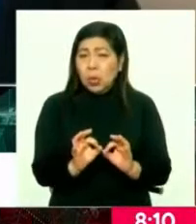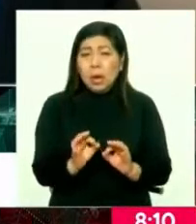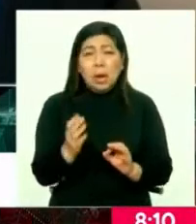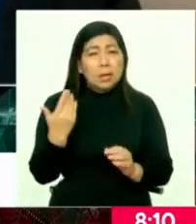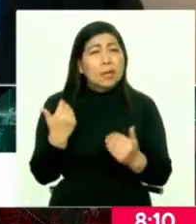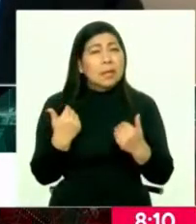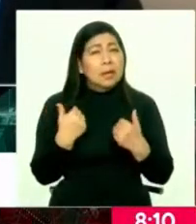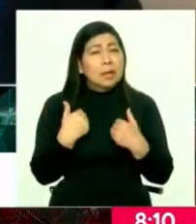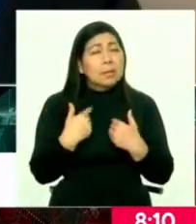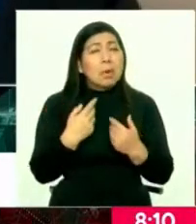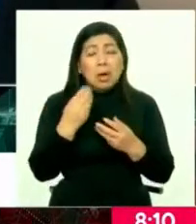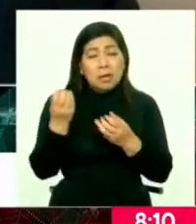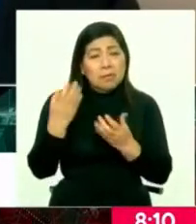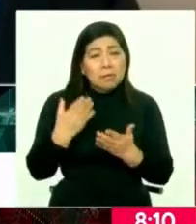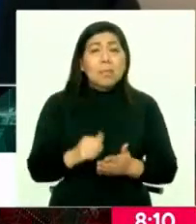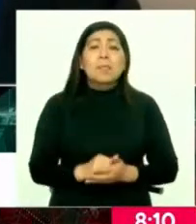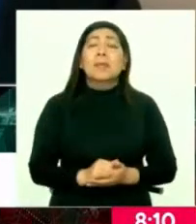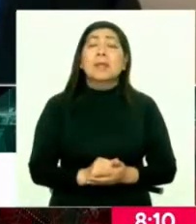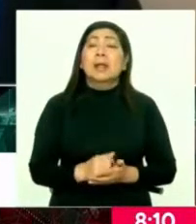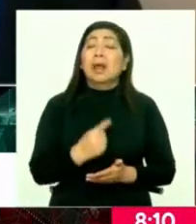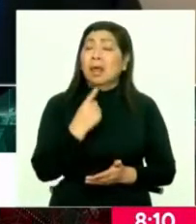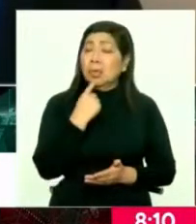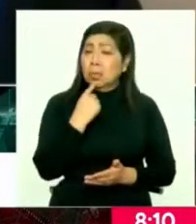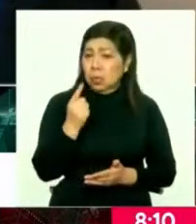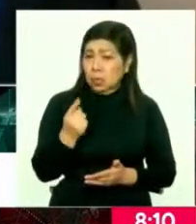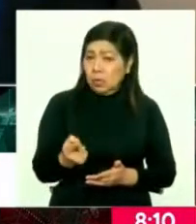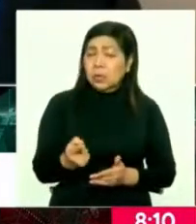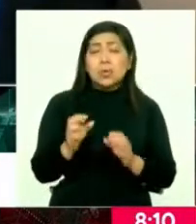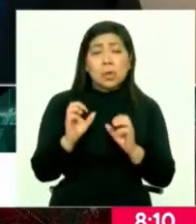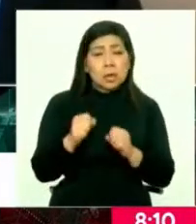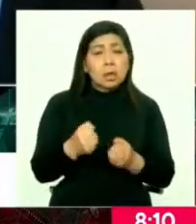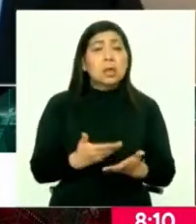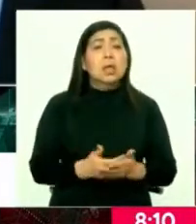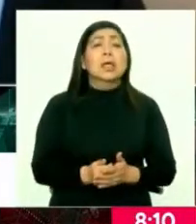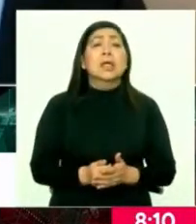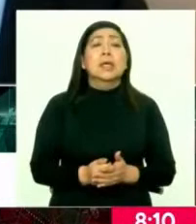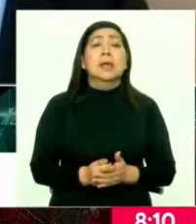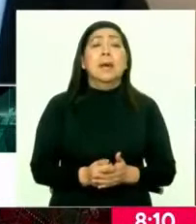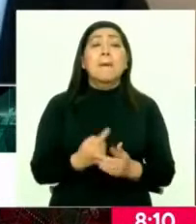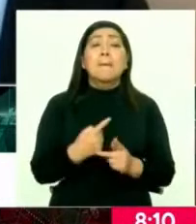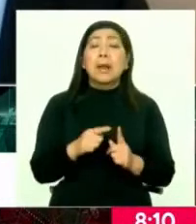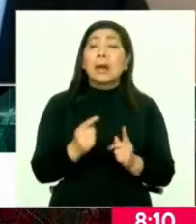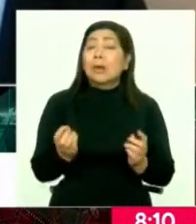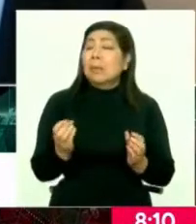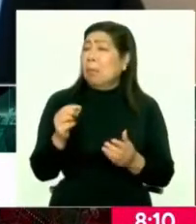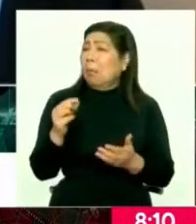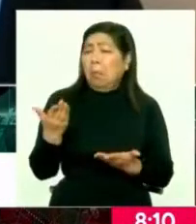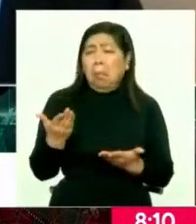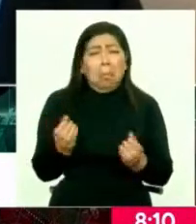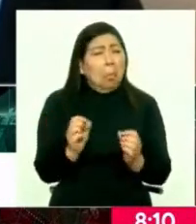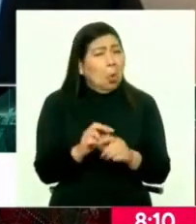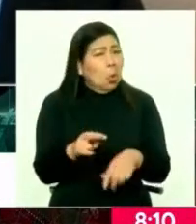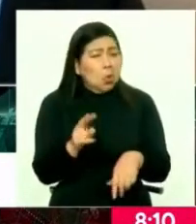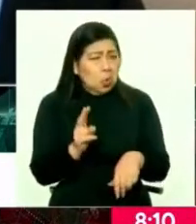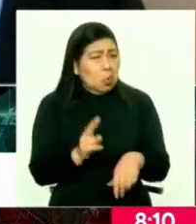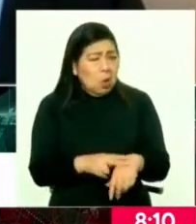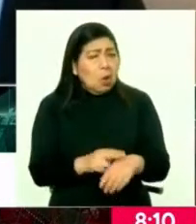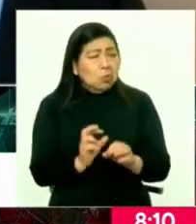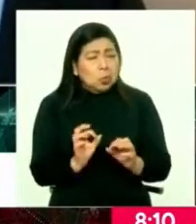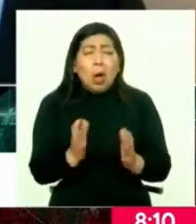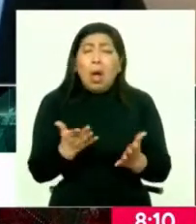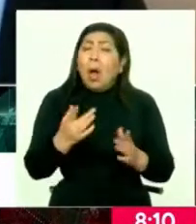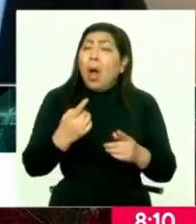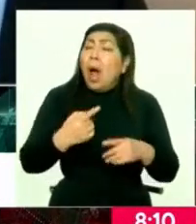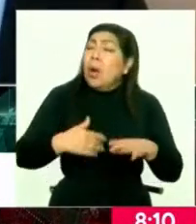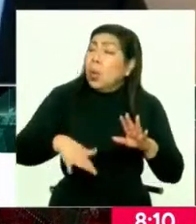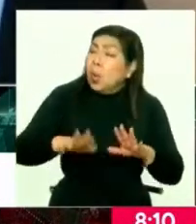muy poco tenemos el reporte de la CDC que nos ha manifestado que la tasa de efectos adversos es baja, y cuando se produce,